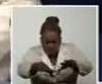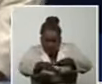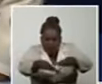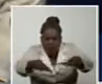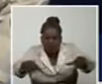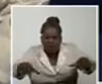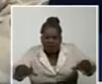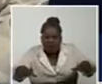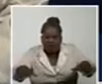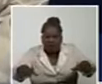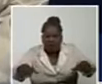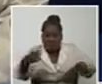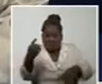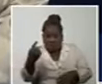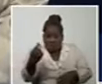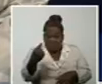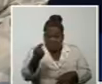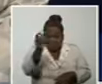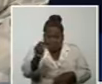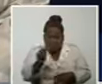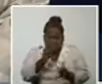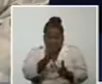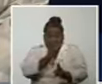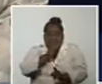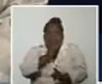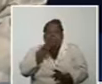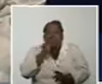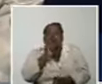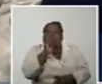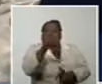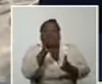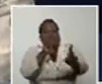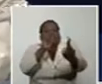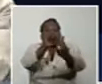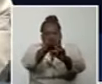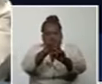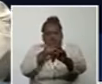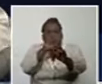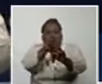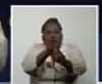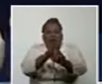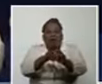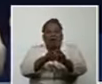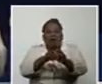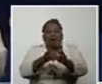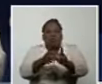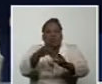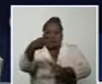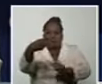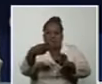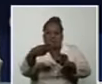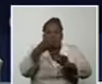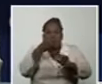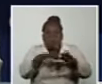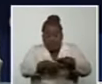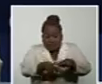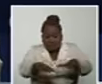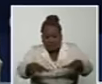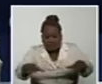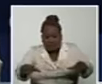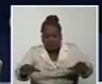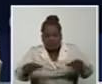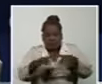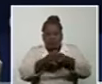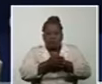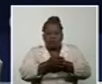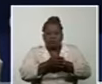alguien cercano a mí, pues lo puedo contagiar. Segundo, puede caer en superficie y